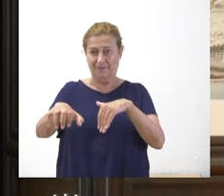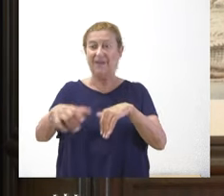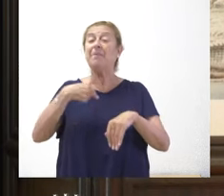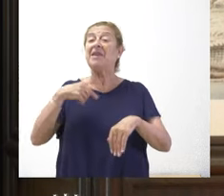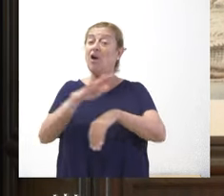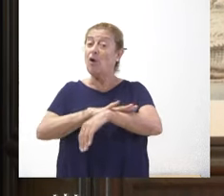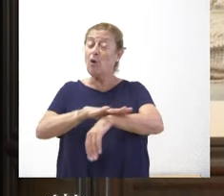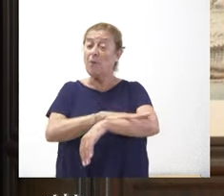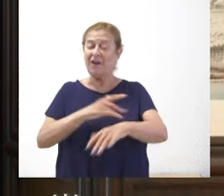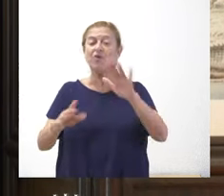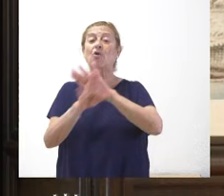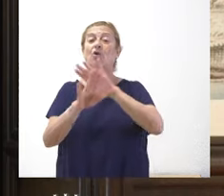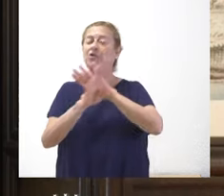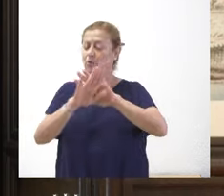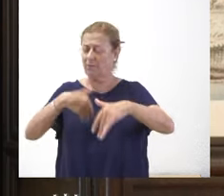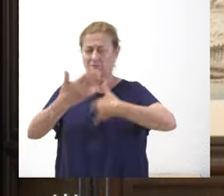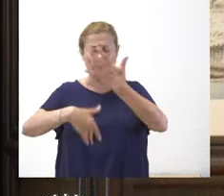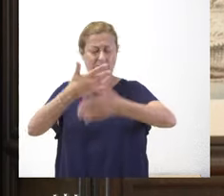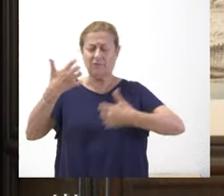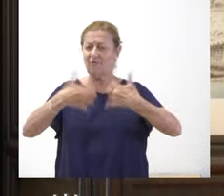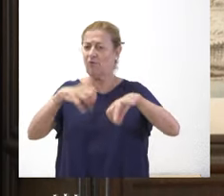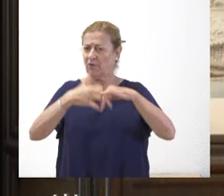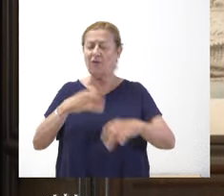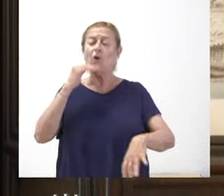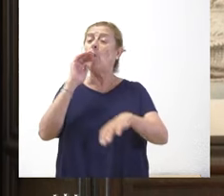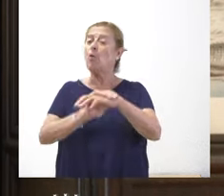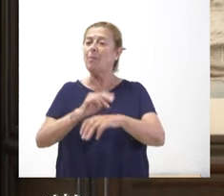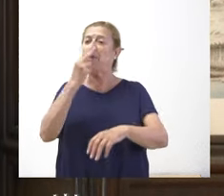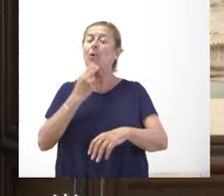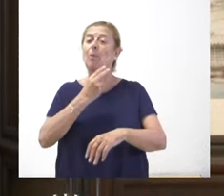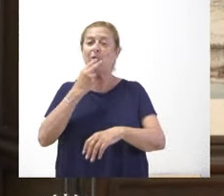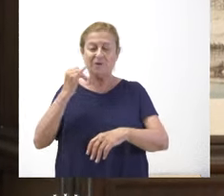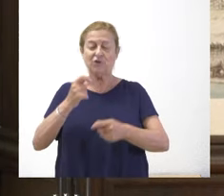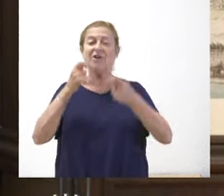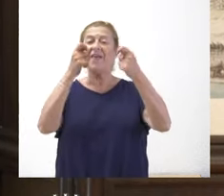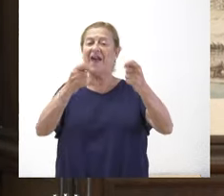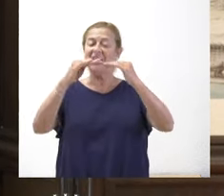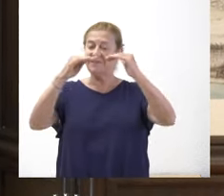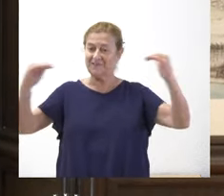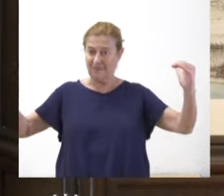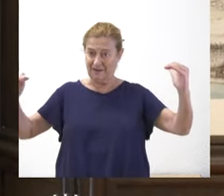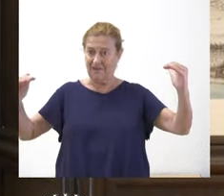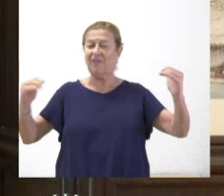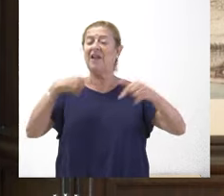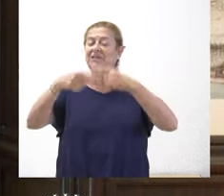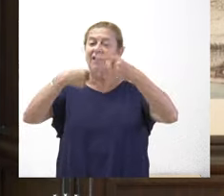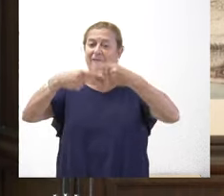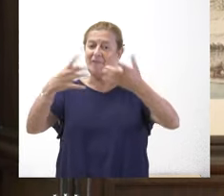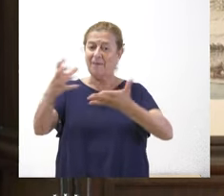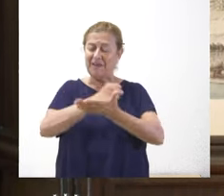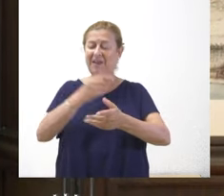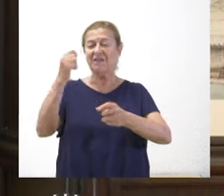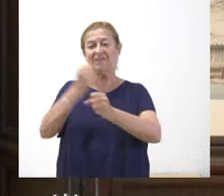gobierno sigue en marcha cumpliendo los compromisos y dando estabilidad a las familias los